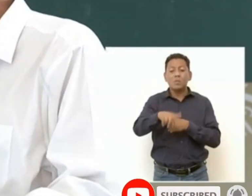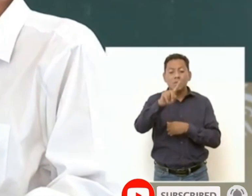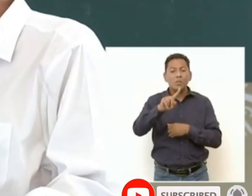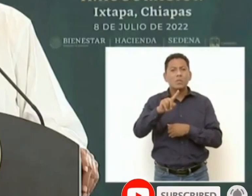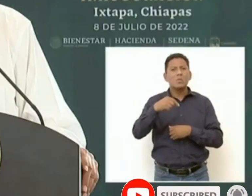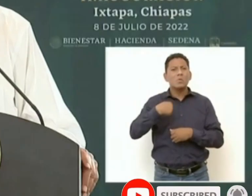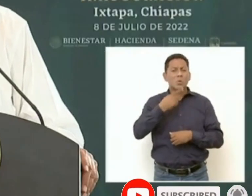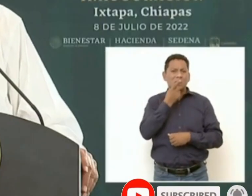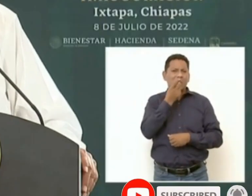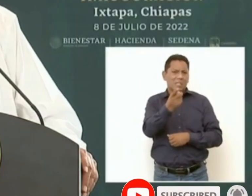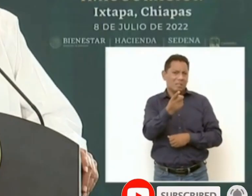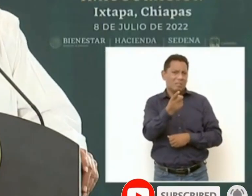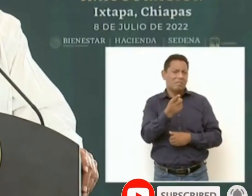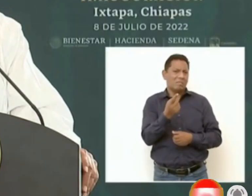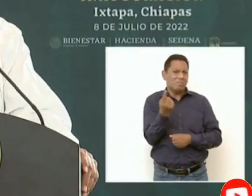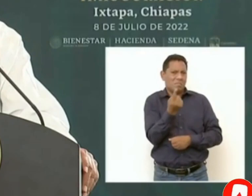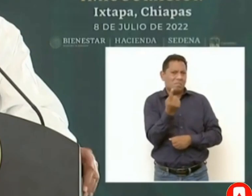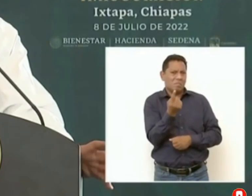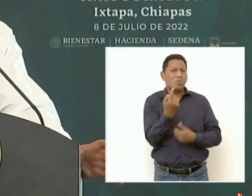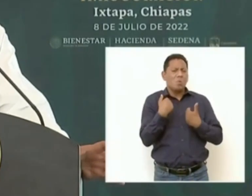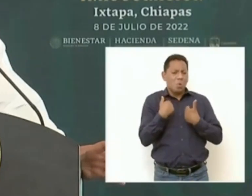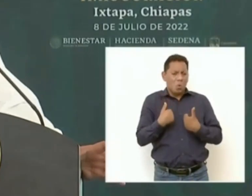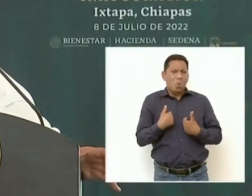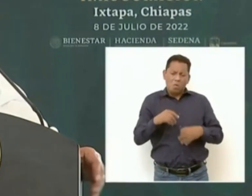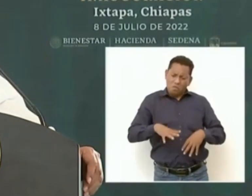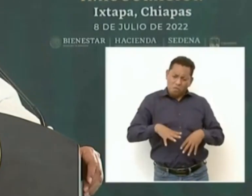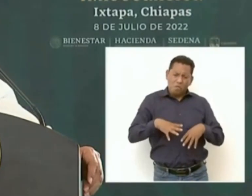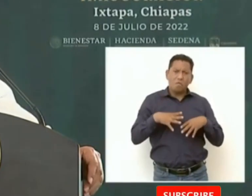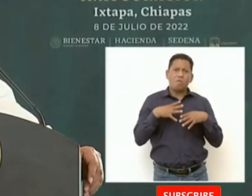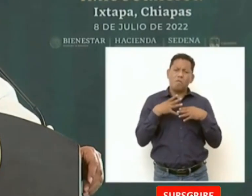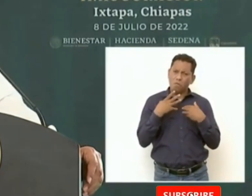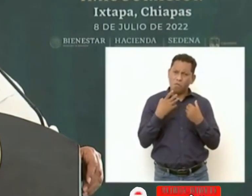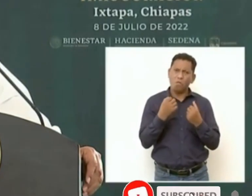que había yo hecho lo posible,